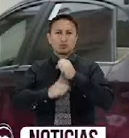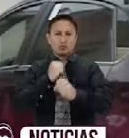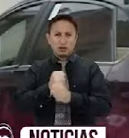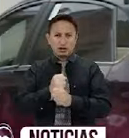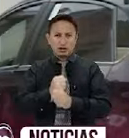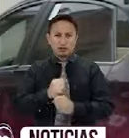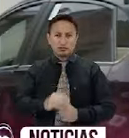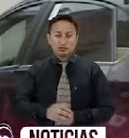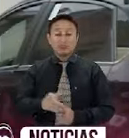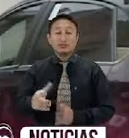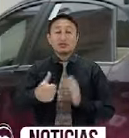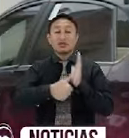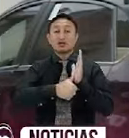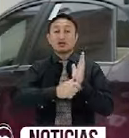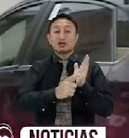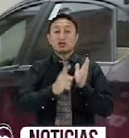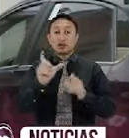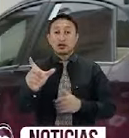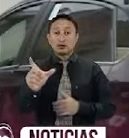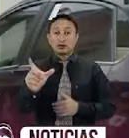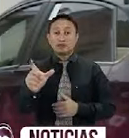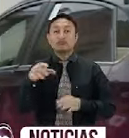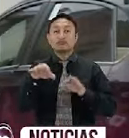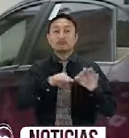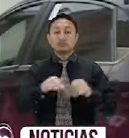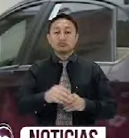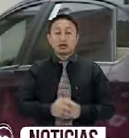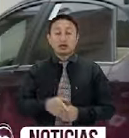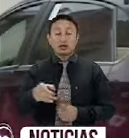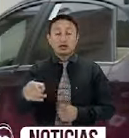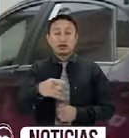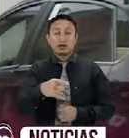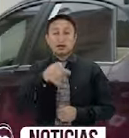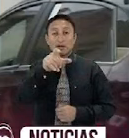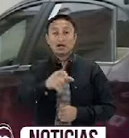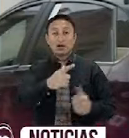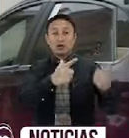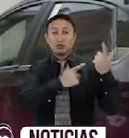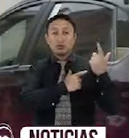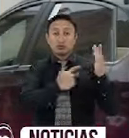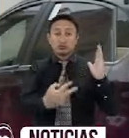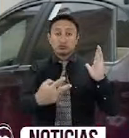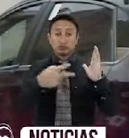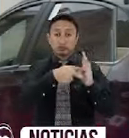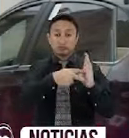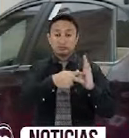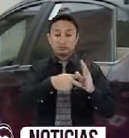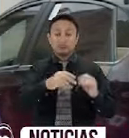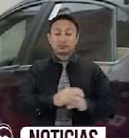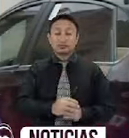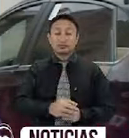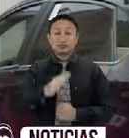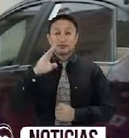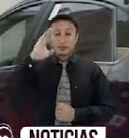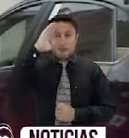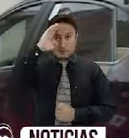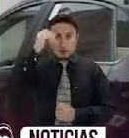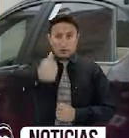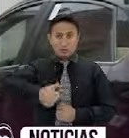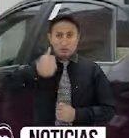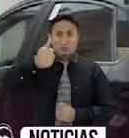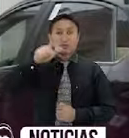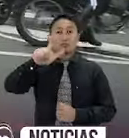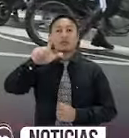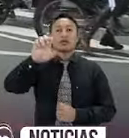cual en su cédula que portaba nos indica que es un señor militar en servicio activo. El coronel Germán León, comandante del distrito